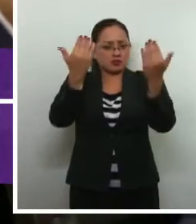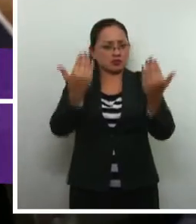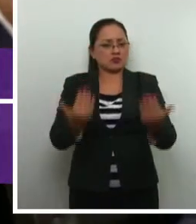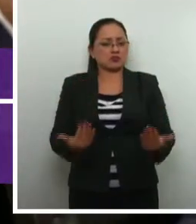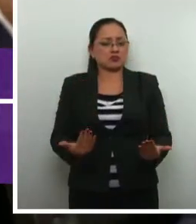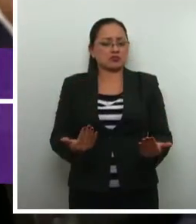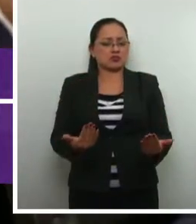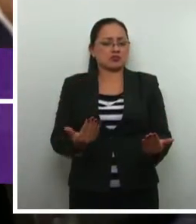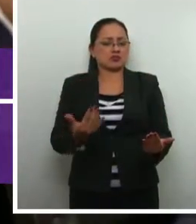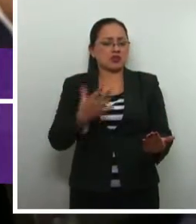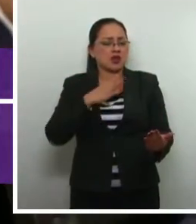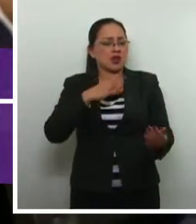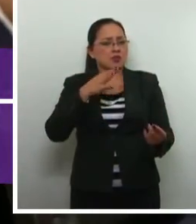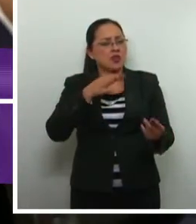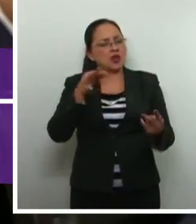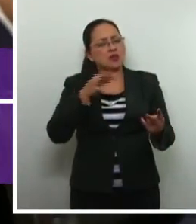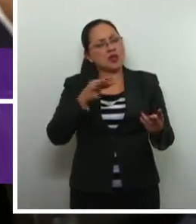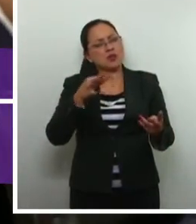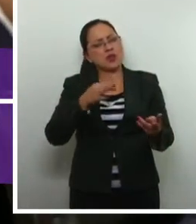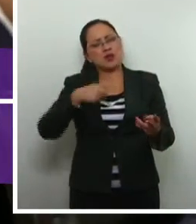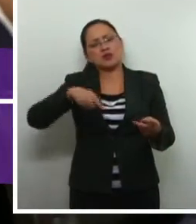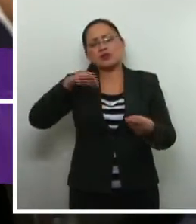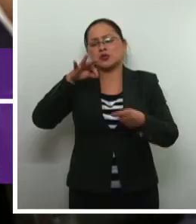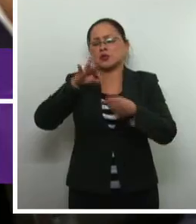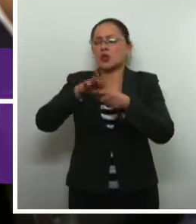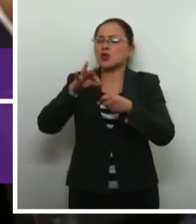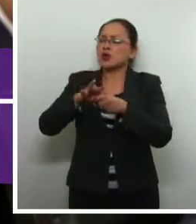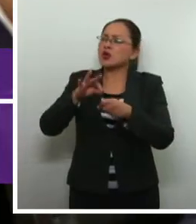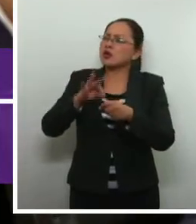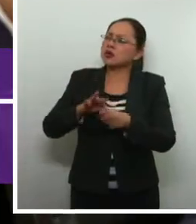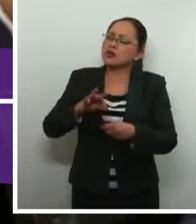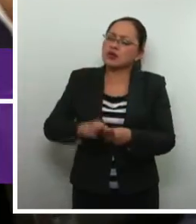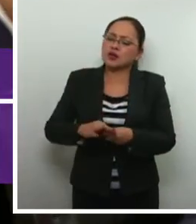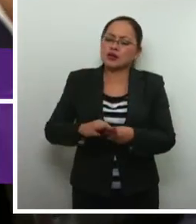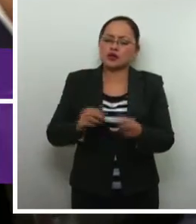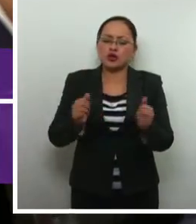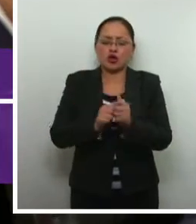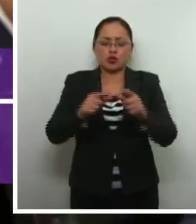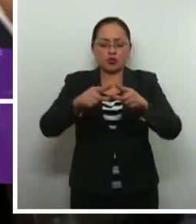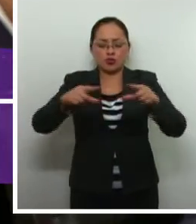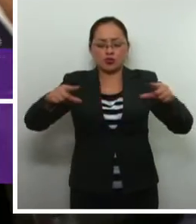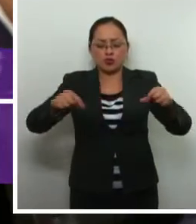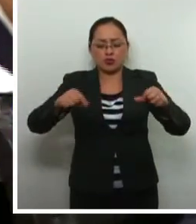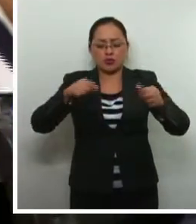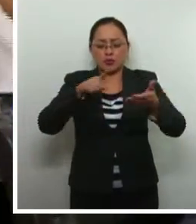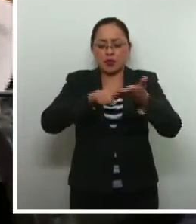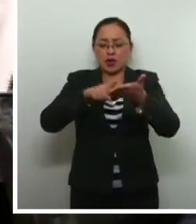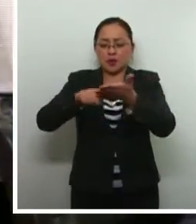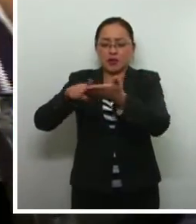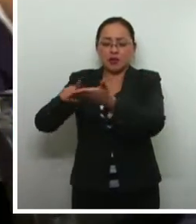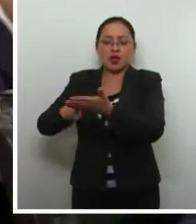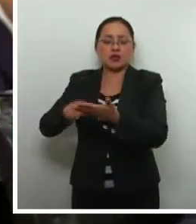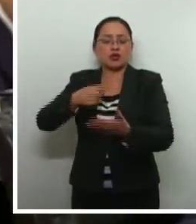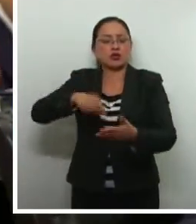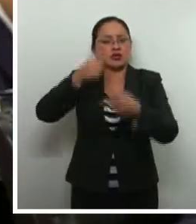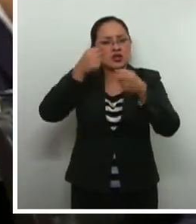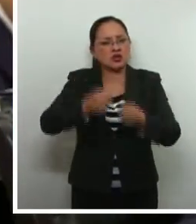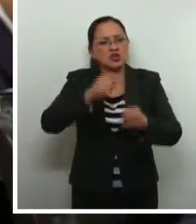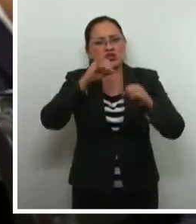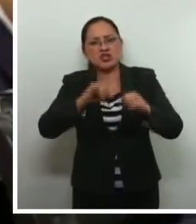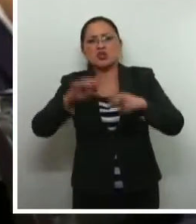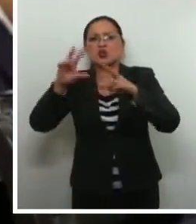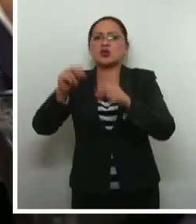las reservas y las votamos. Las votamos incluso con el sistema electrónico porque no estábamos seguros si